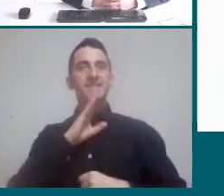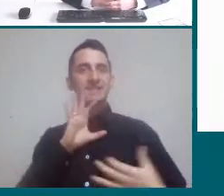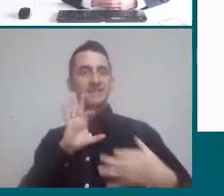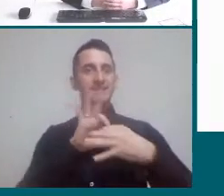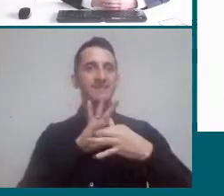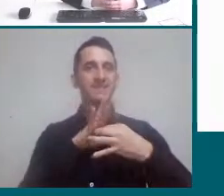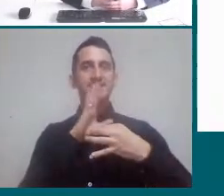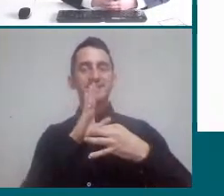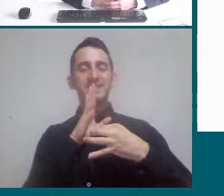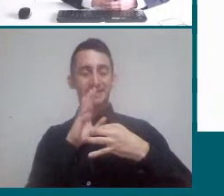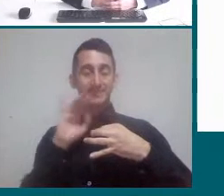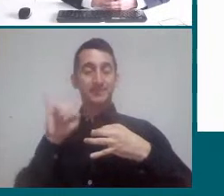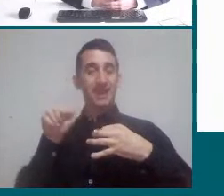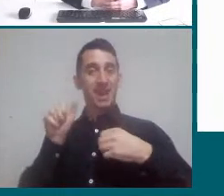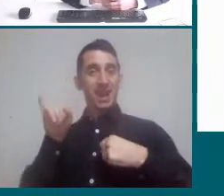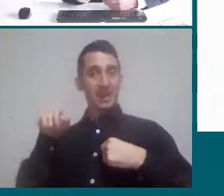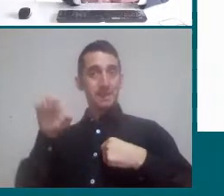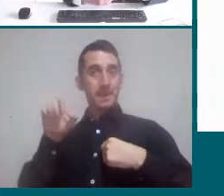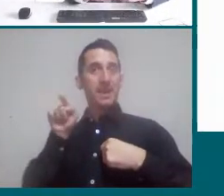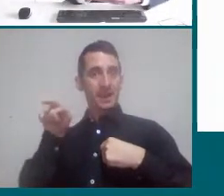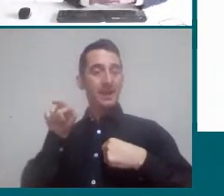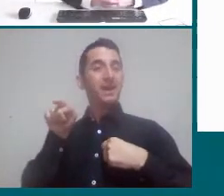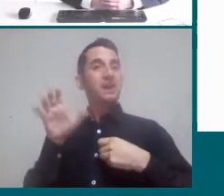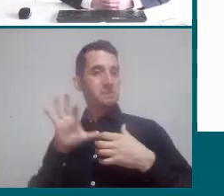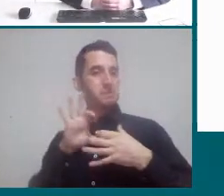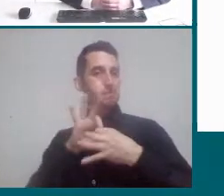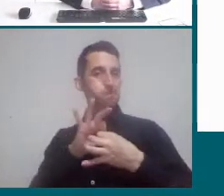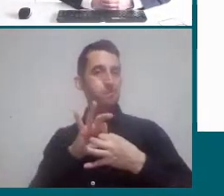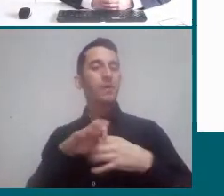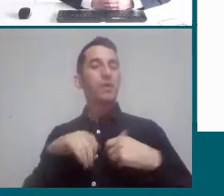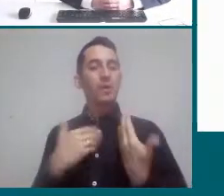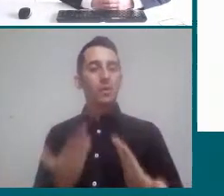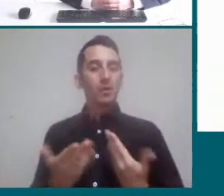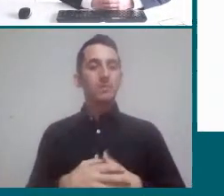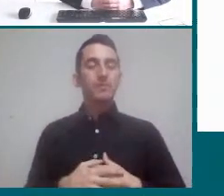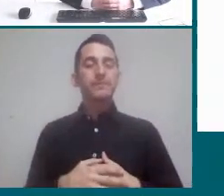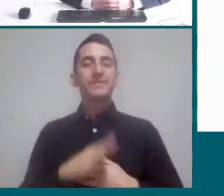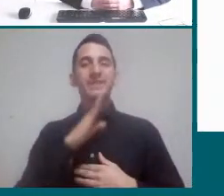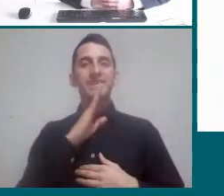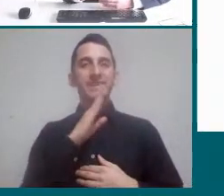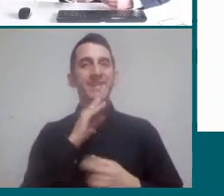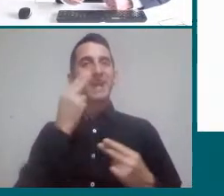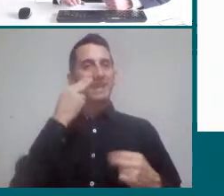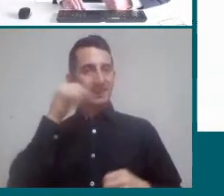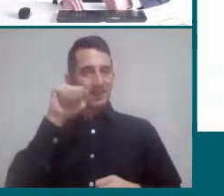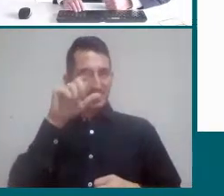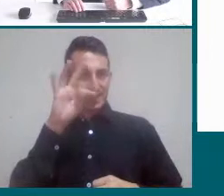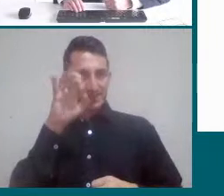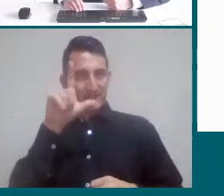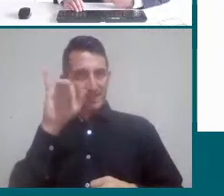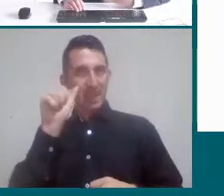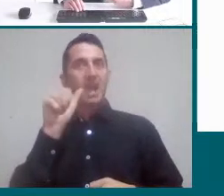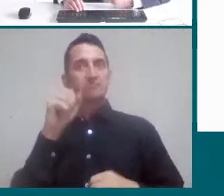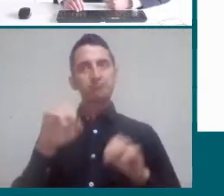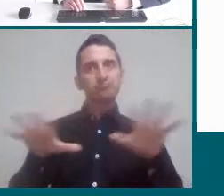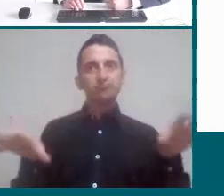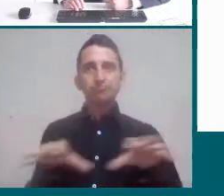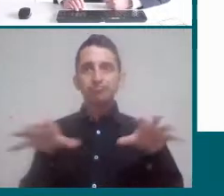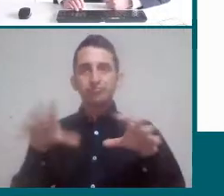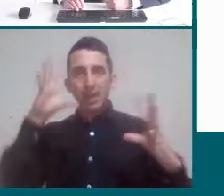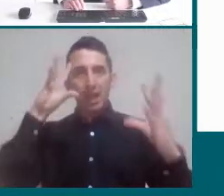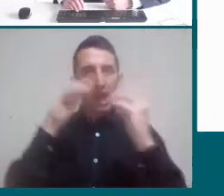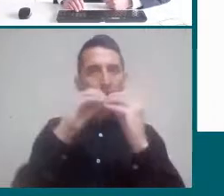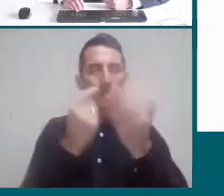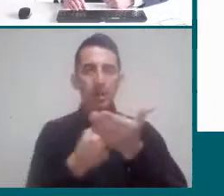doctor Jaime Raúl Salamanca y pues en colaboración también con Natalia, pues pudimos desarrollar esta actividad. Pues para nosotros